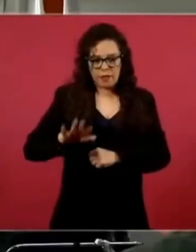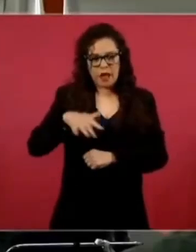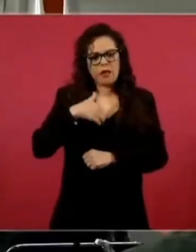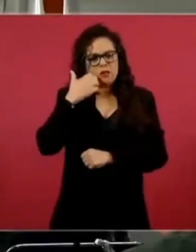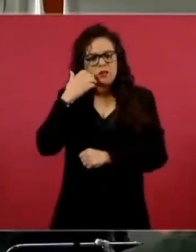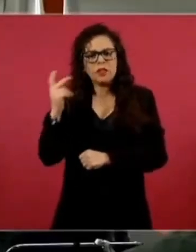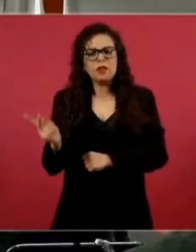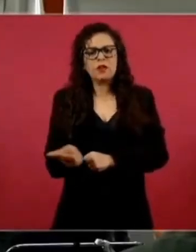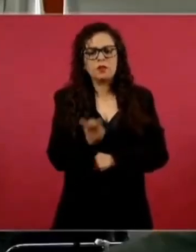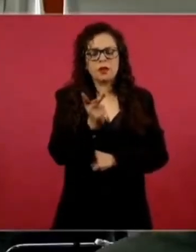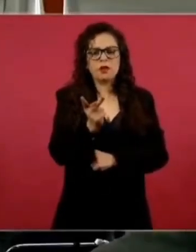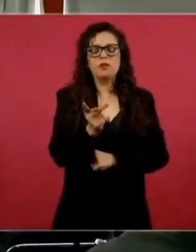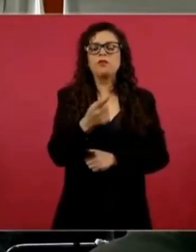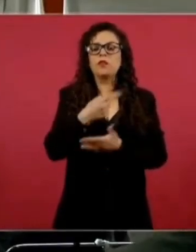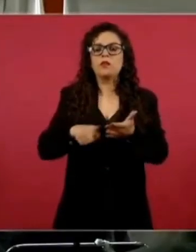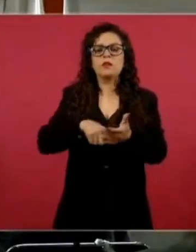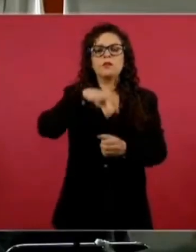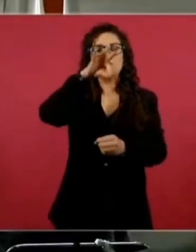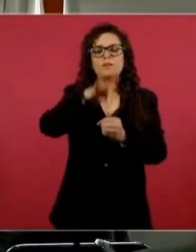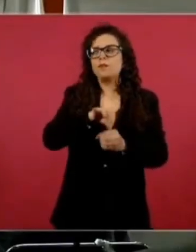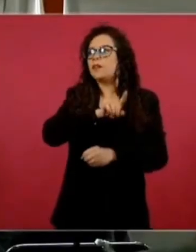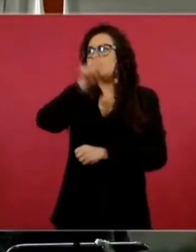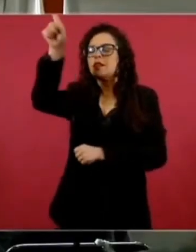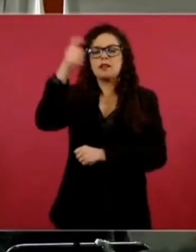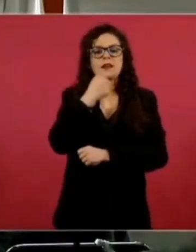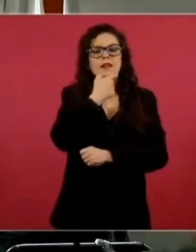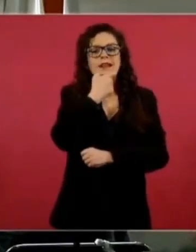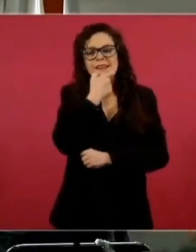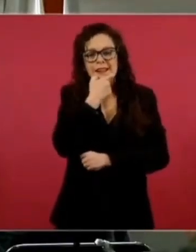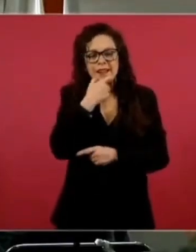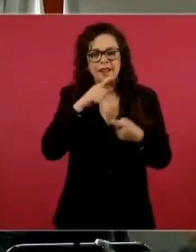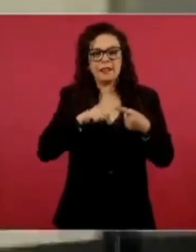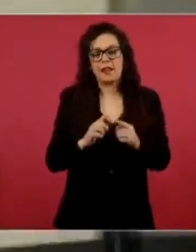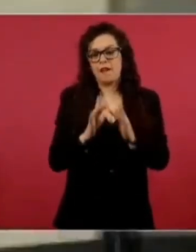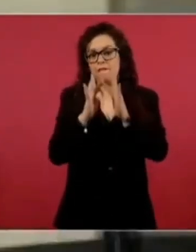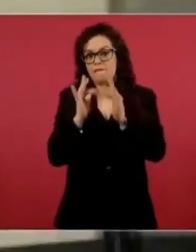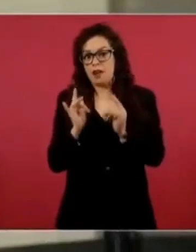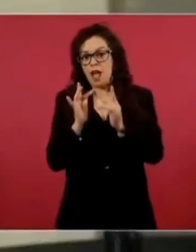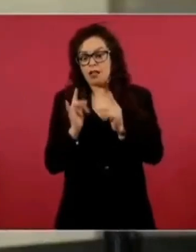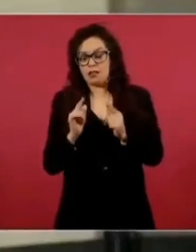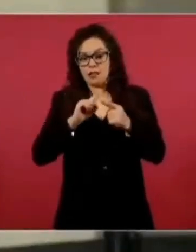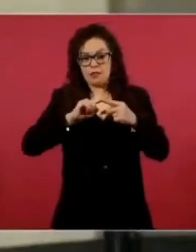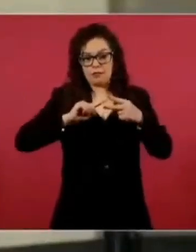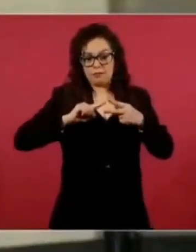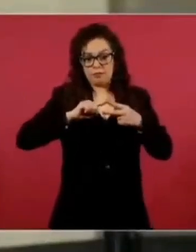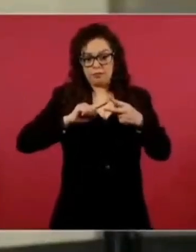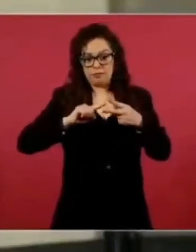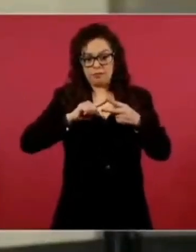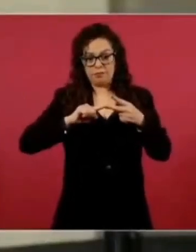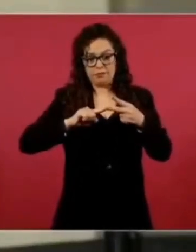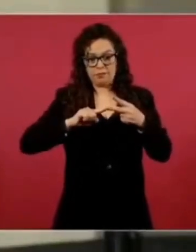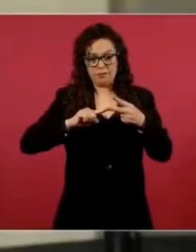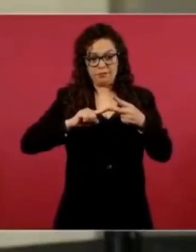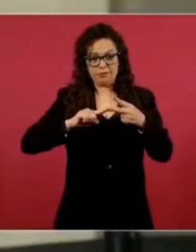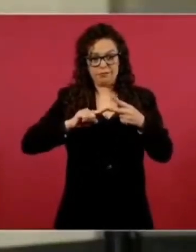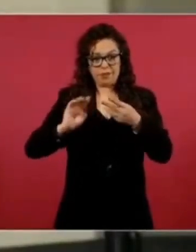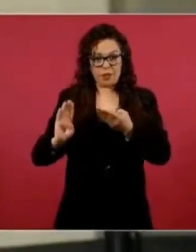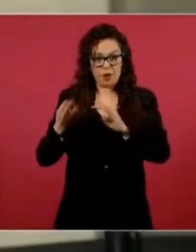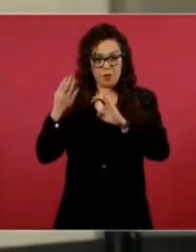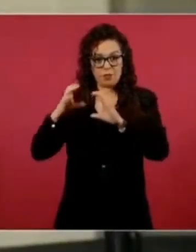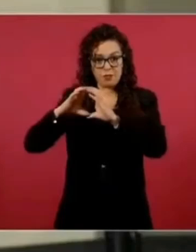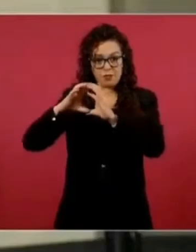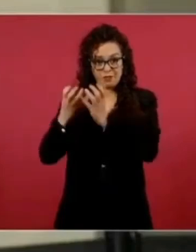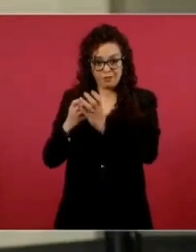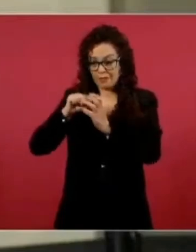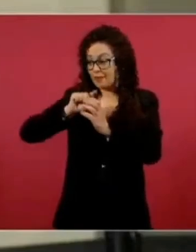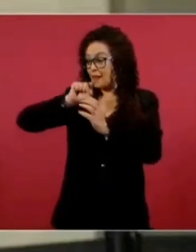electoral que se llevó a cabo en Inglaterra y en Francia, del otro lado del océano, del charco, como se le menciona.